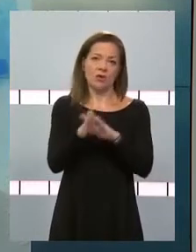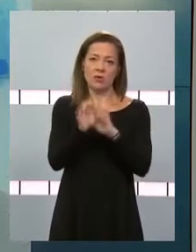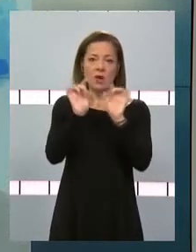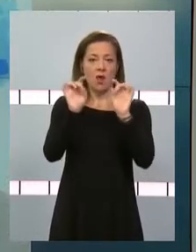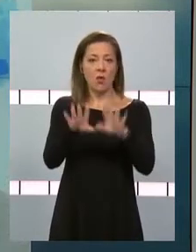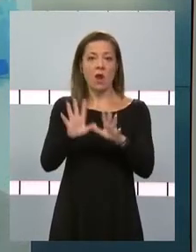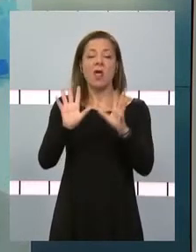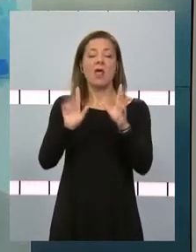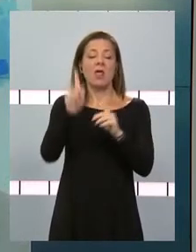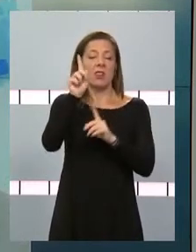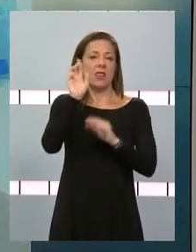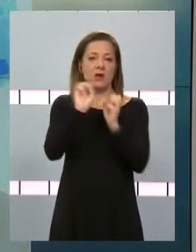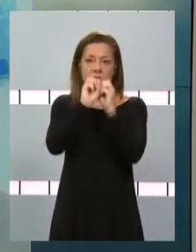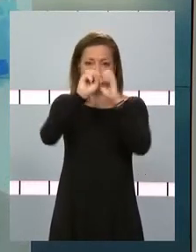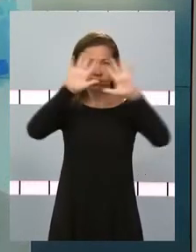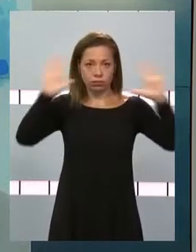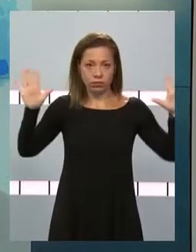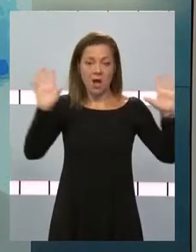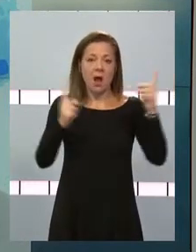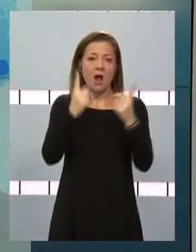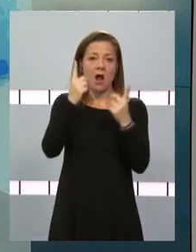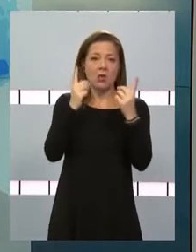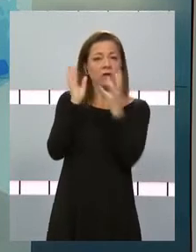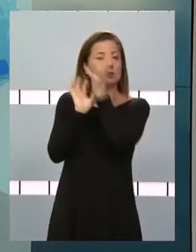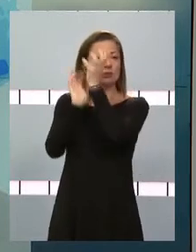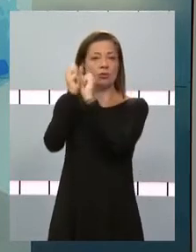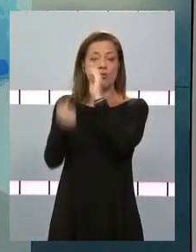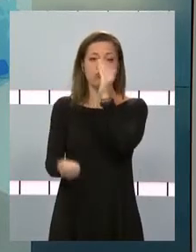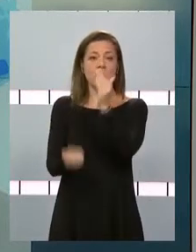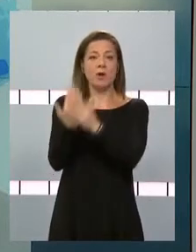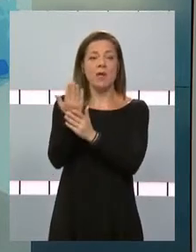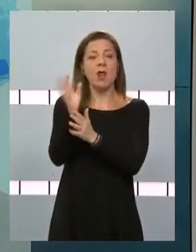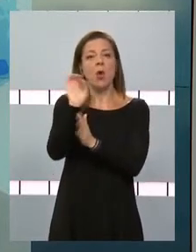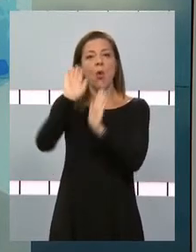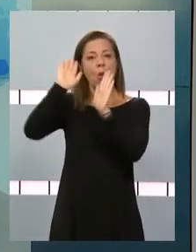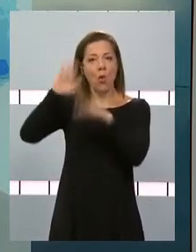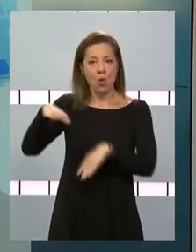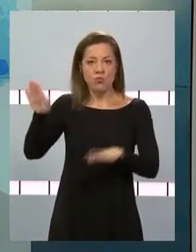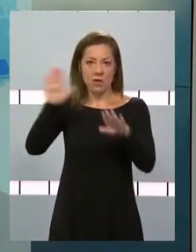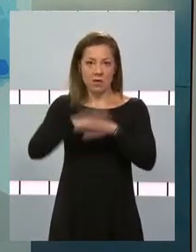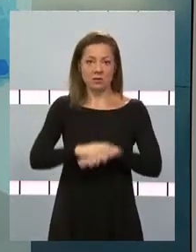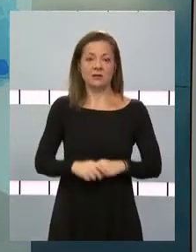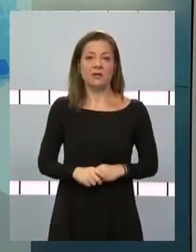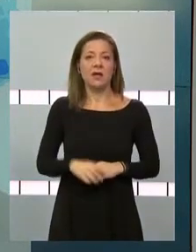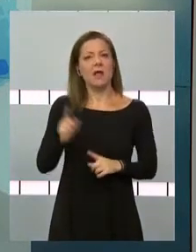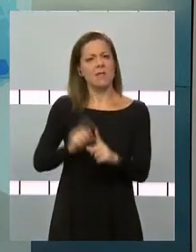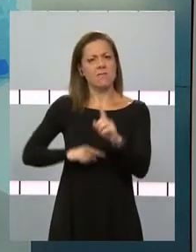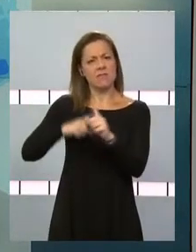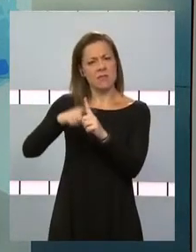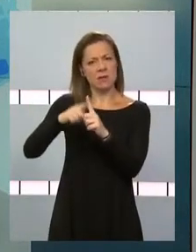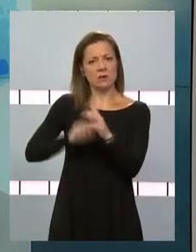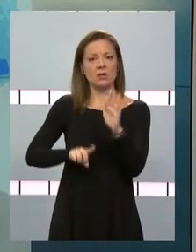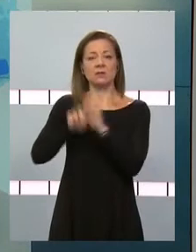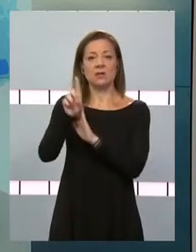cielos prácticamente descubiertos, de nubosidad de tipo bajo, nieblas o brumas a primeras y últimas horas del día, además de un aumento de las temperaturas,